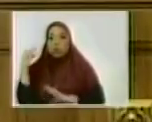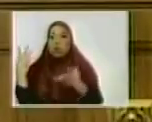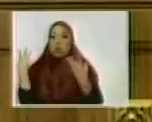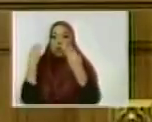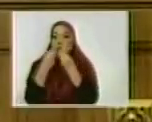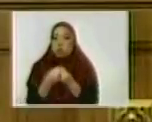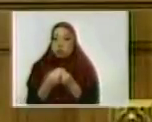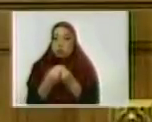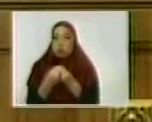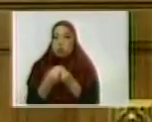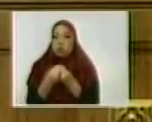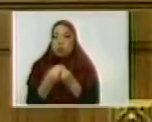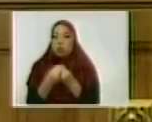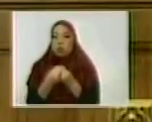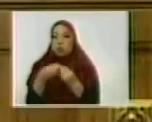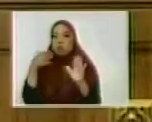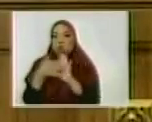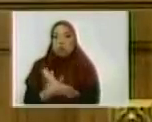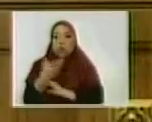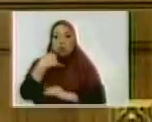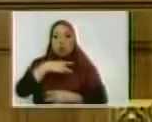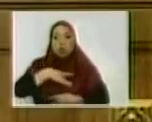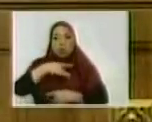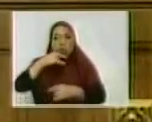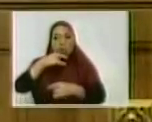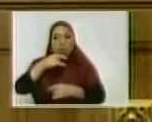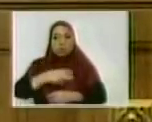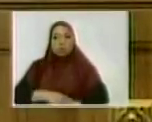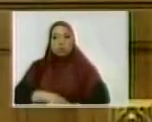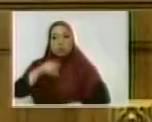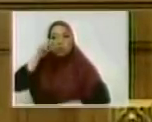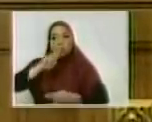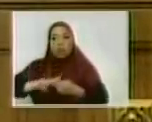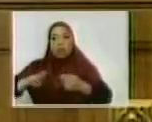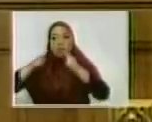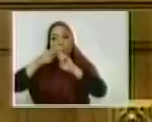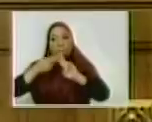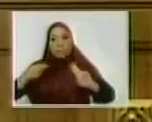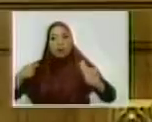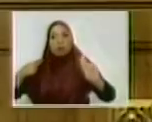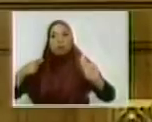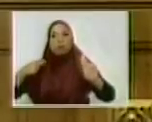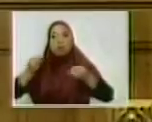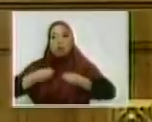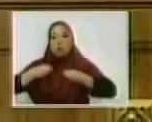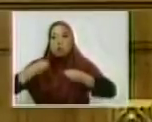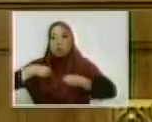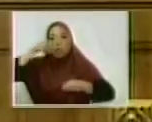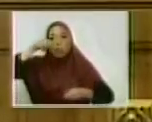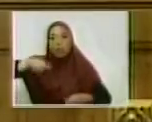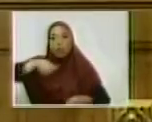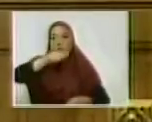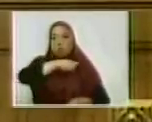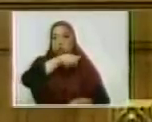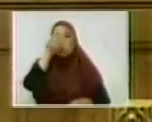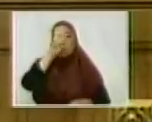consonancia con los más supremos intereses de paz y de vida del pueblo